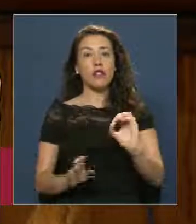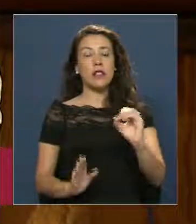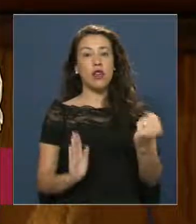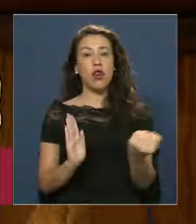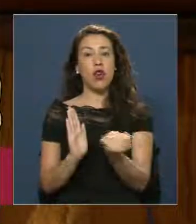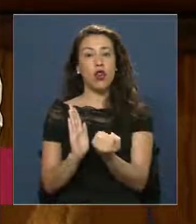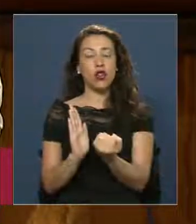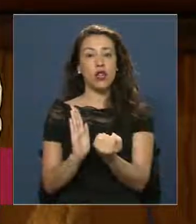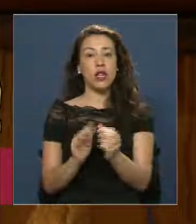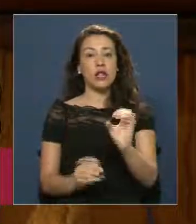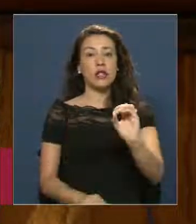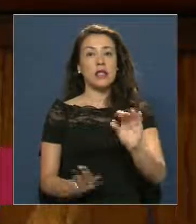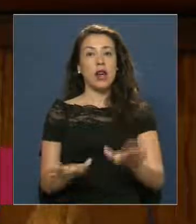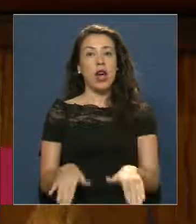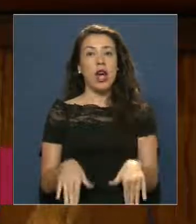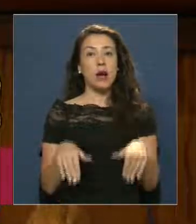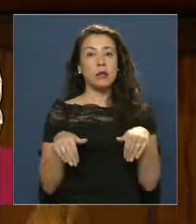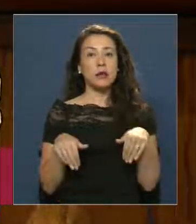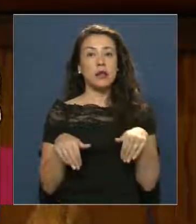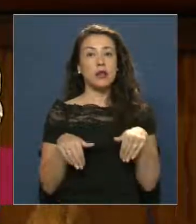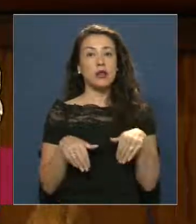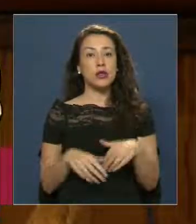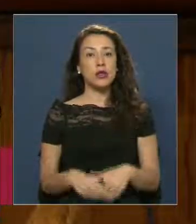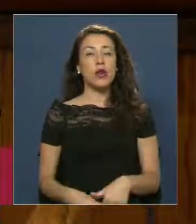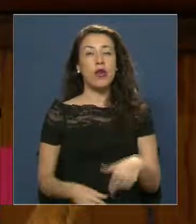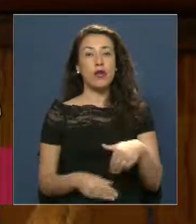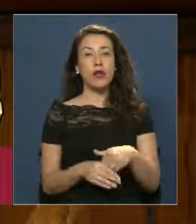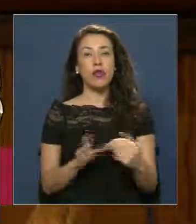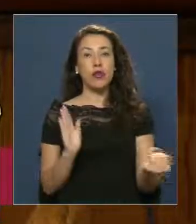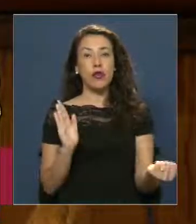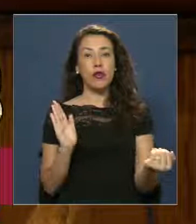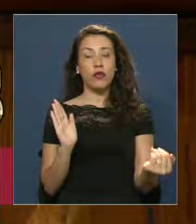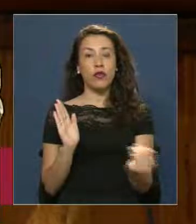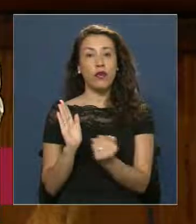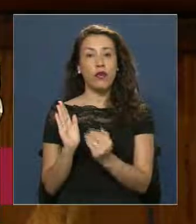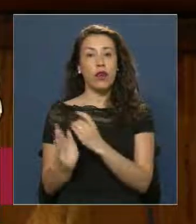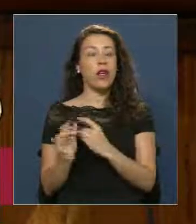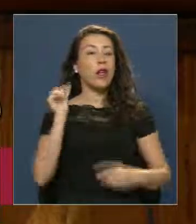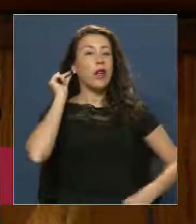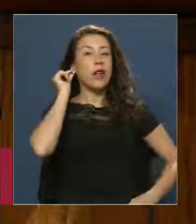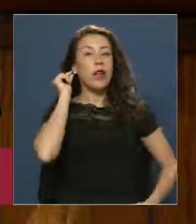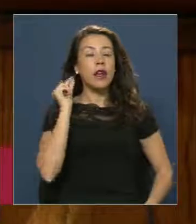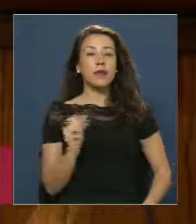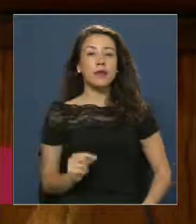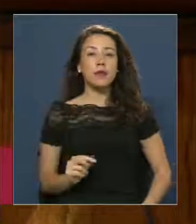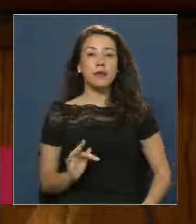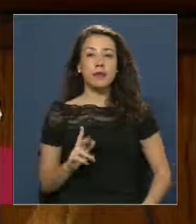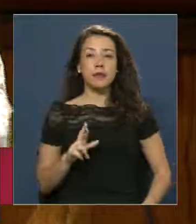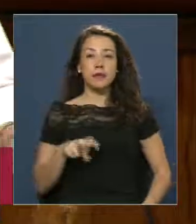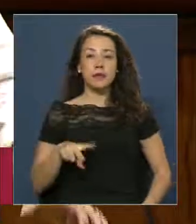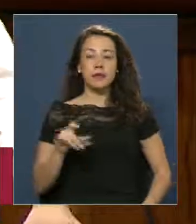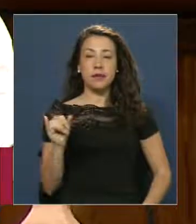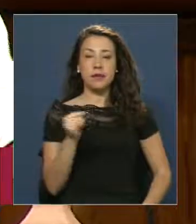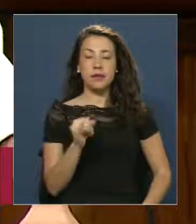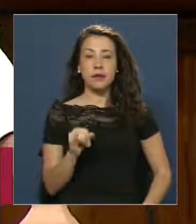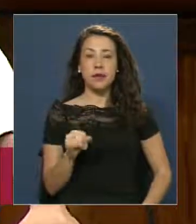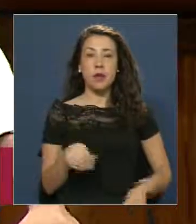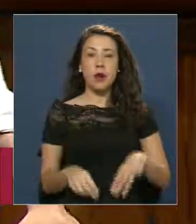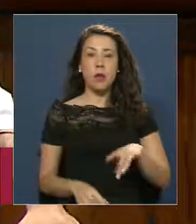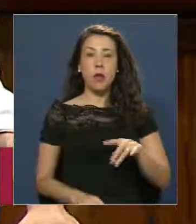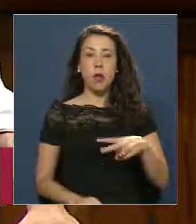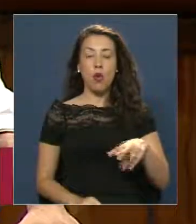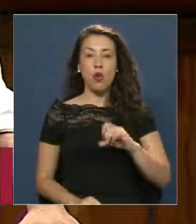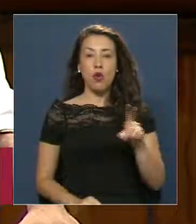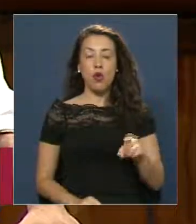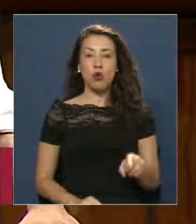contra y 0 abstenciones. Votaron a favor las diputadas señoras Fernández, doña Maya, Muñoz, doña